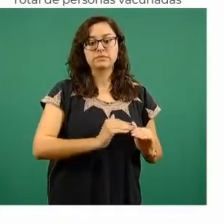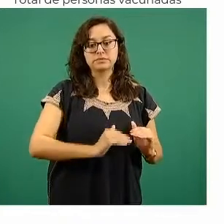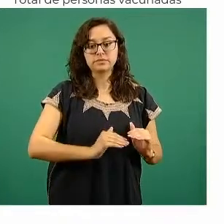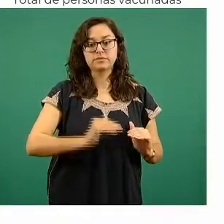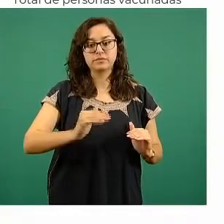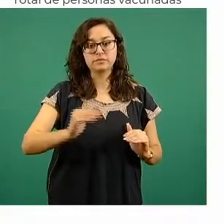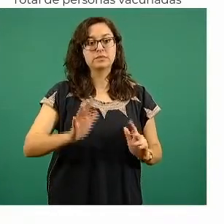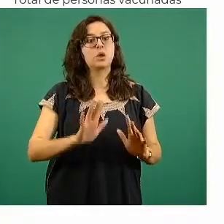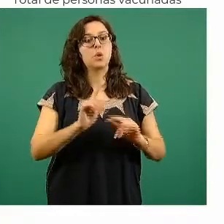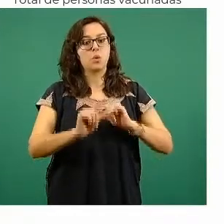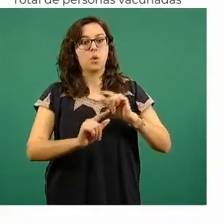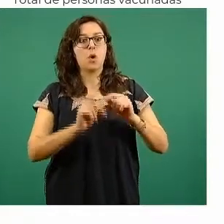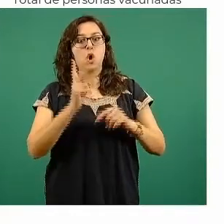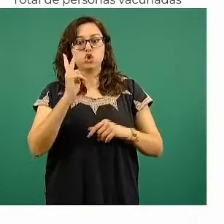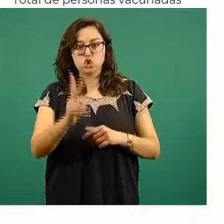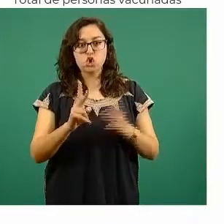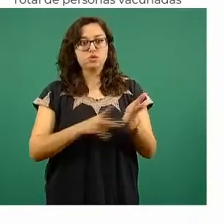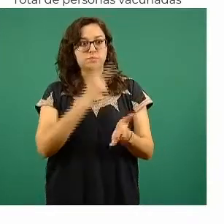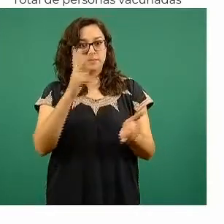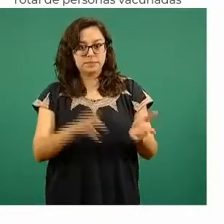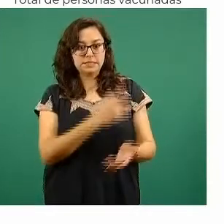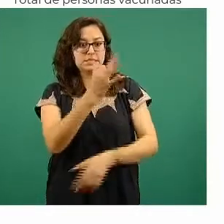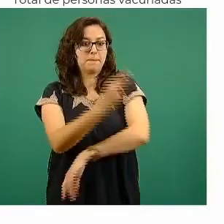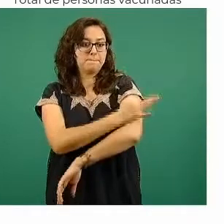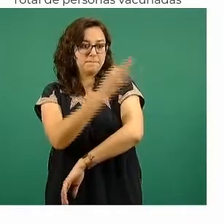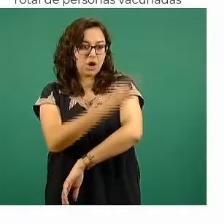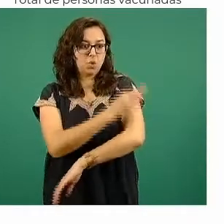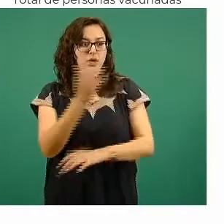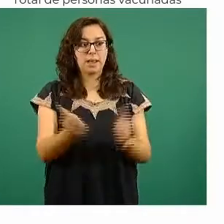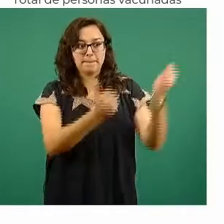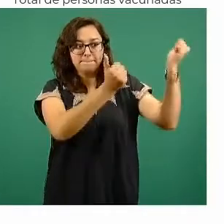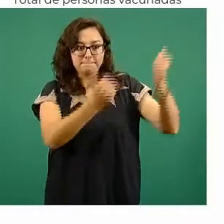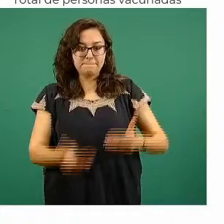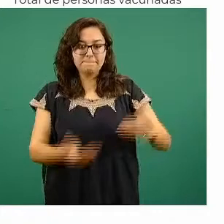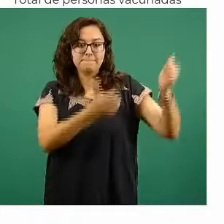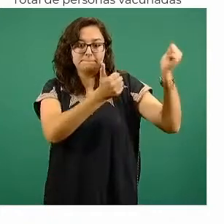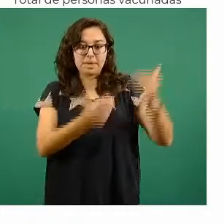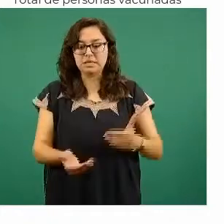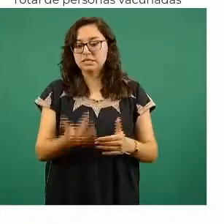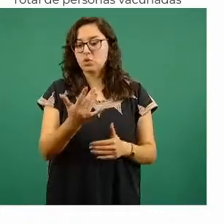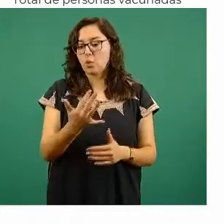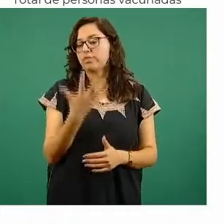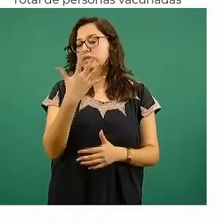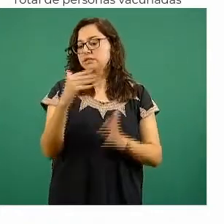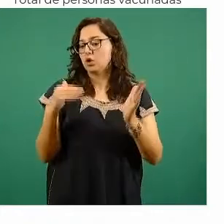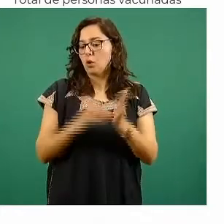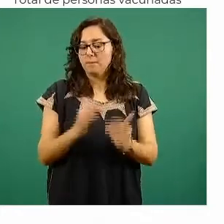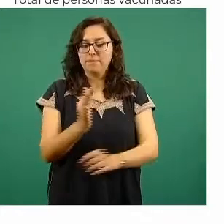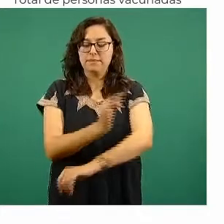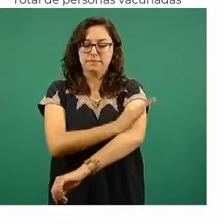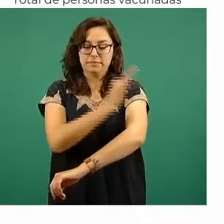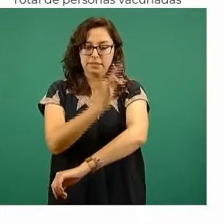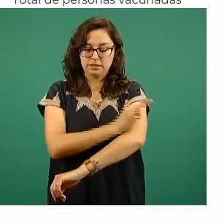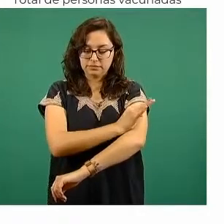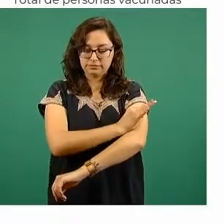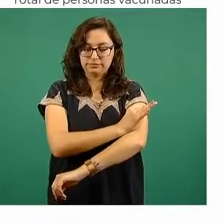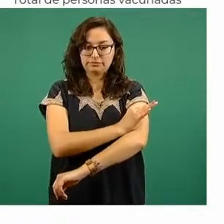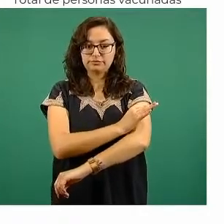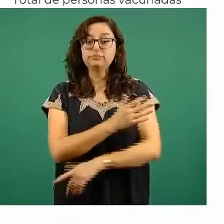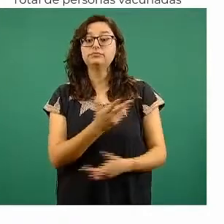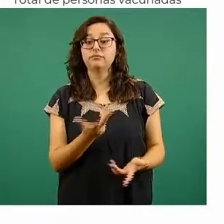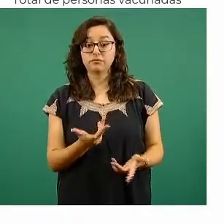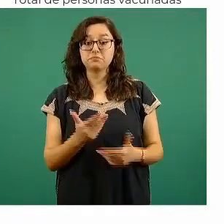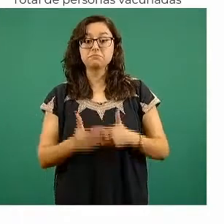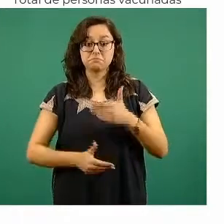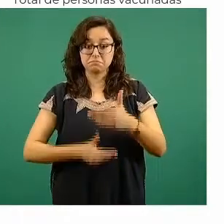el abastecimiento de 2 bloques grandes de un poco más de 55,000 vacunas y estamos teniendo